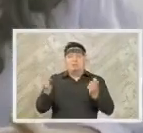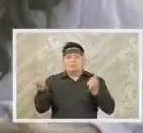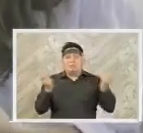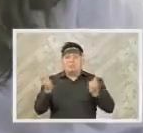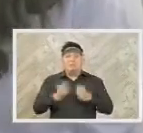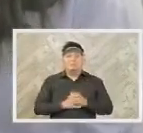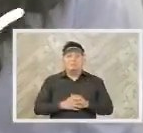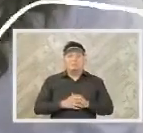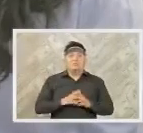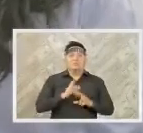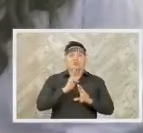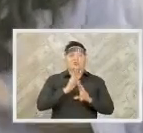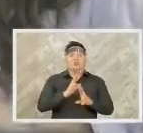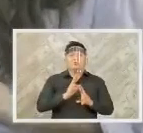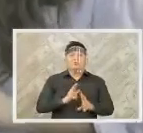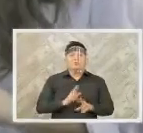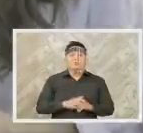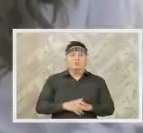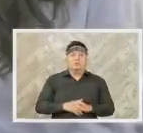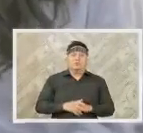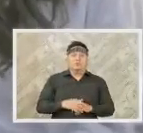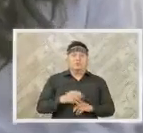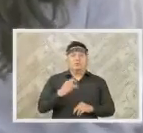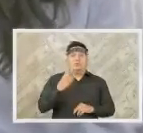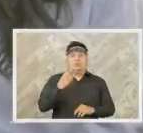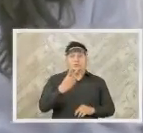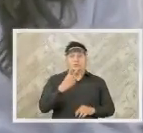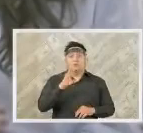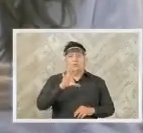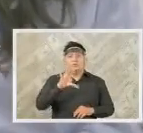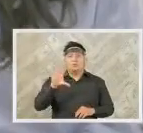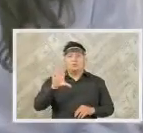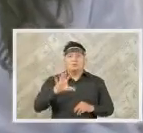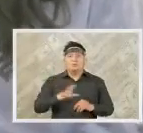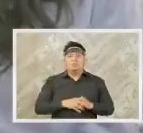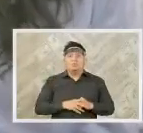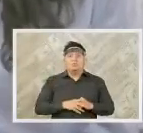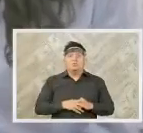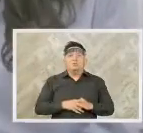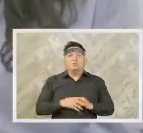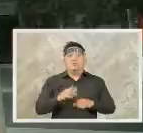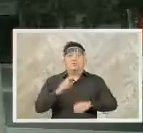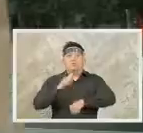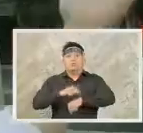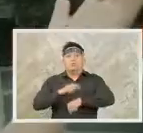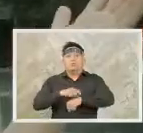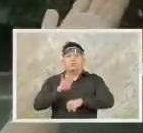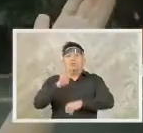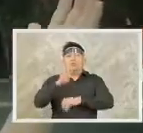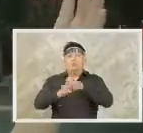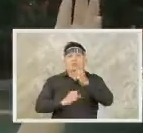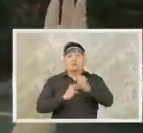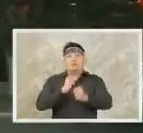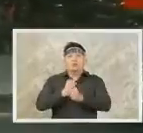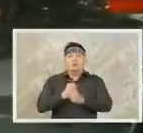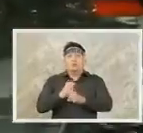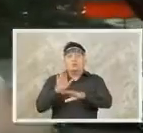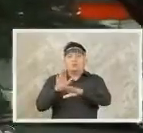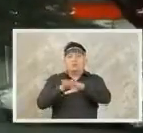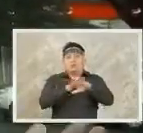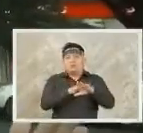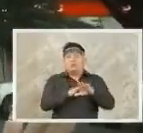y finalmente dispone la entrega de 335 bienes o servicios por un periodo de 4 años. Por eso los invito a